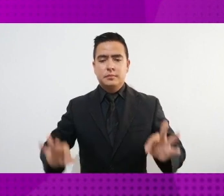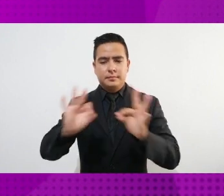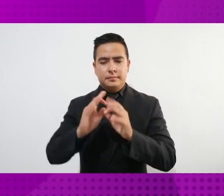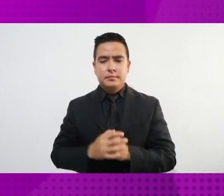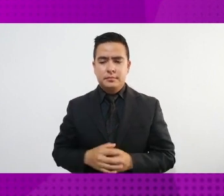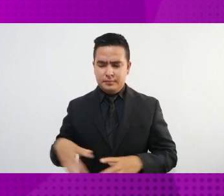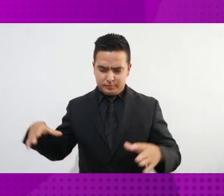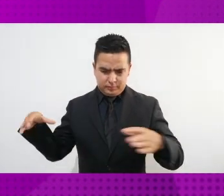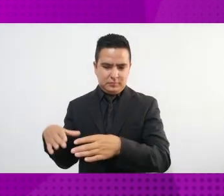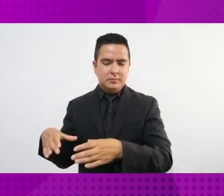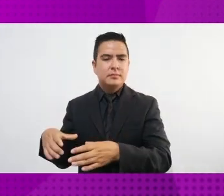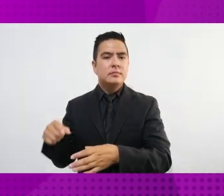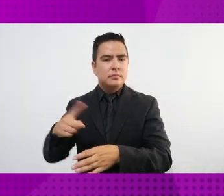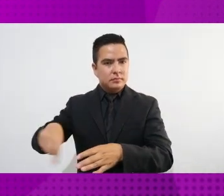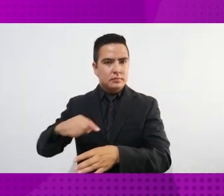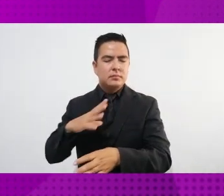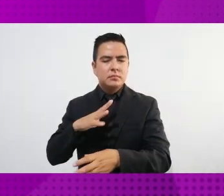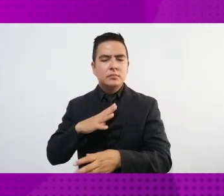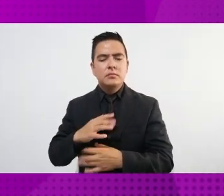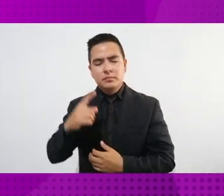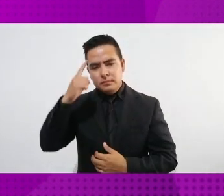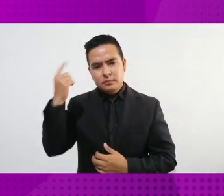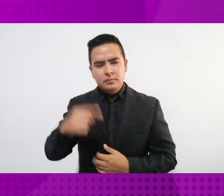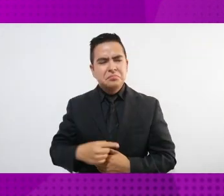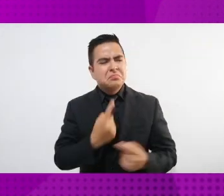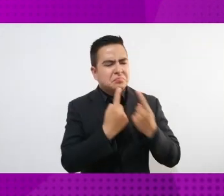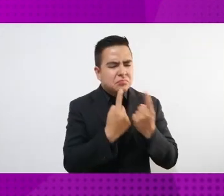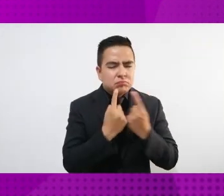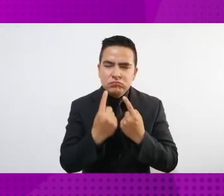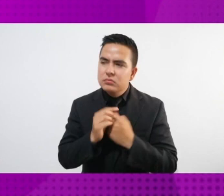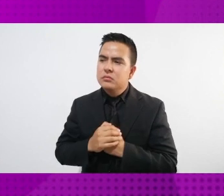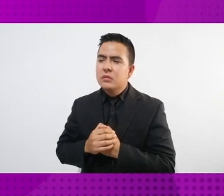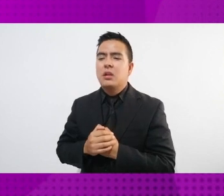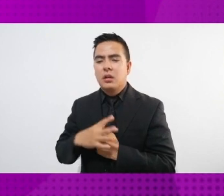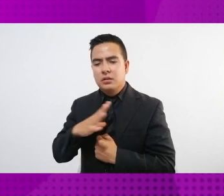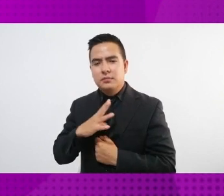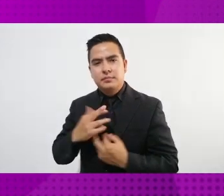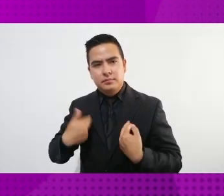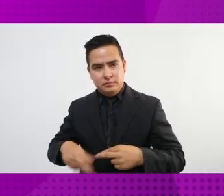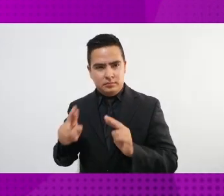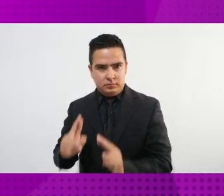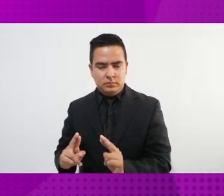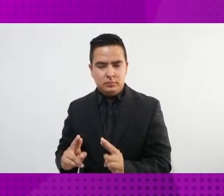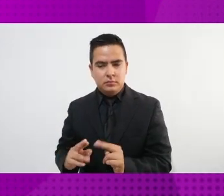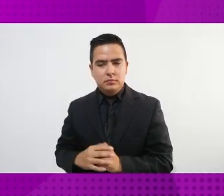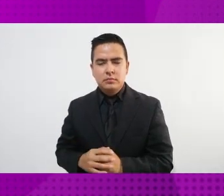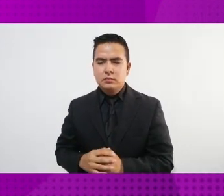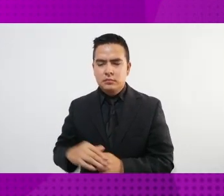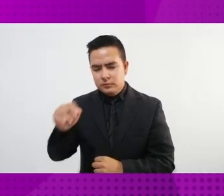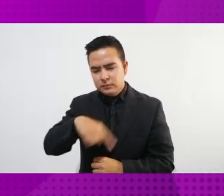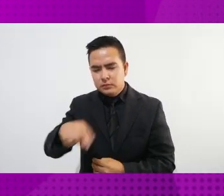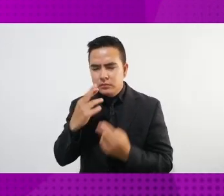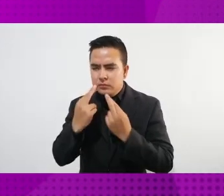en que el Parlamento cultiva y discute con la representación ciudadana